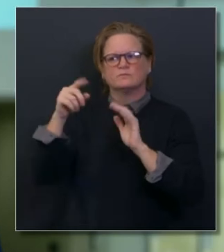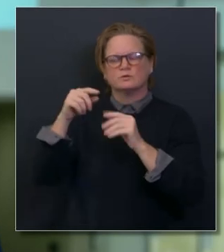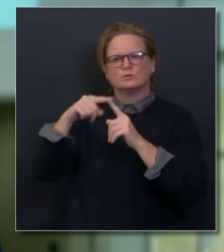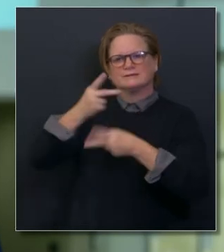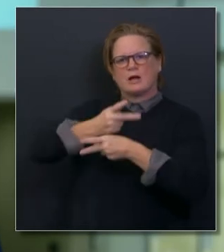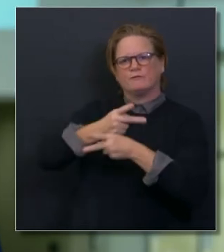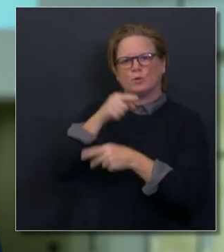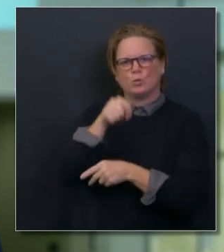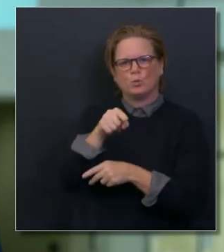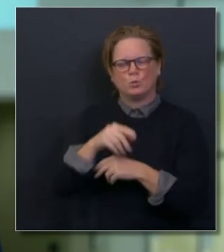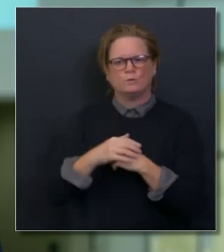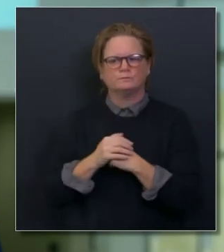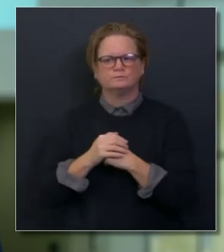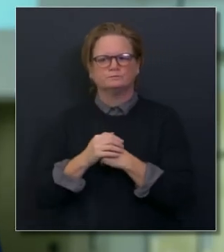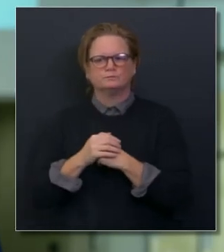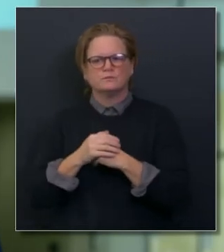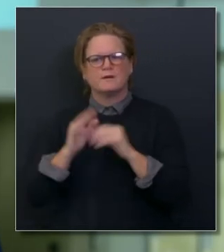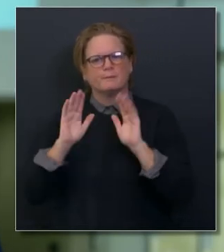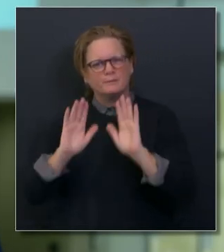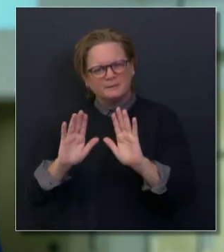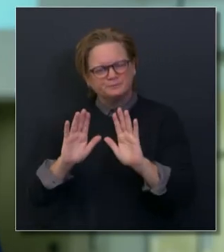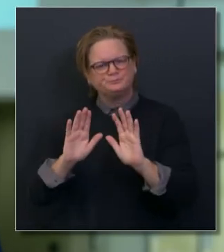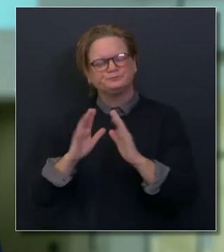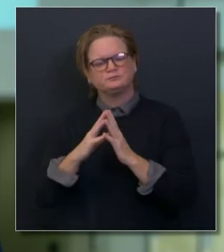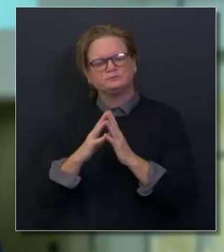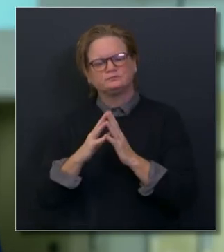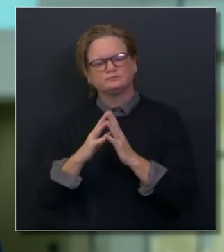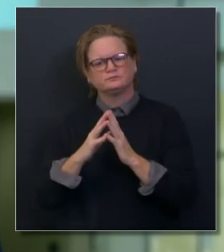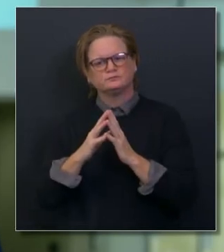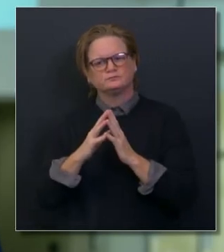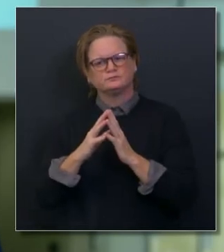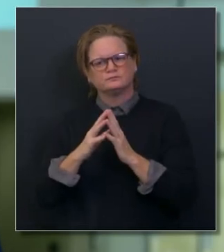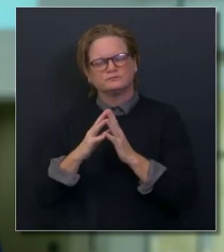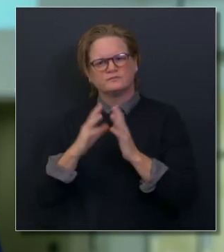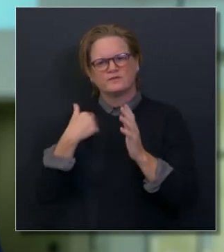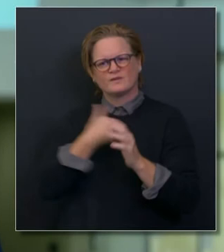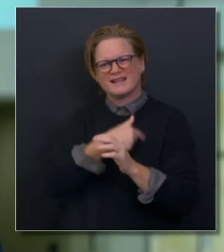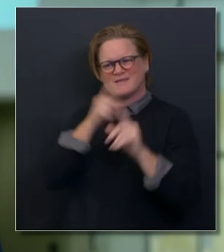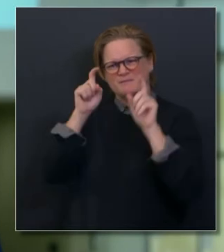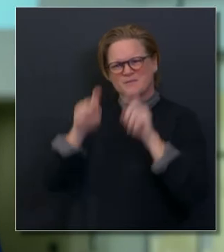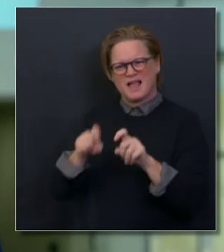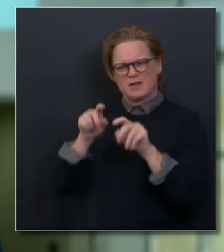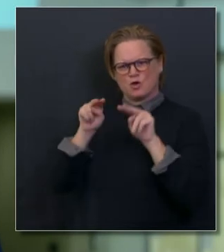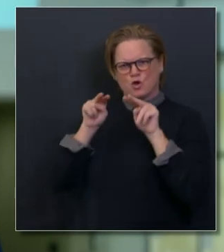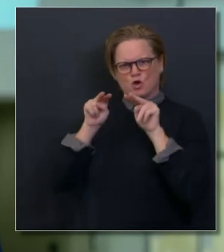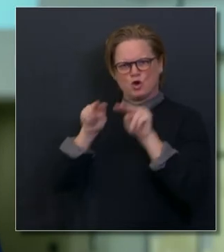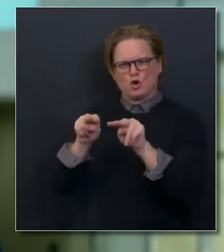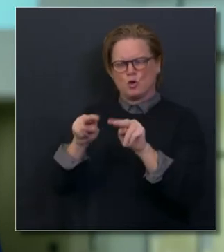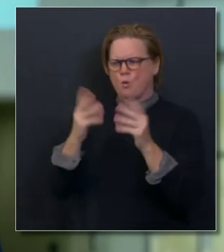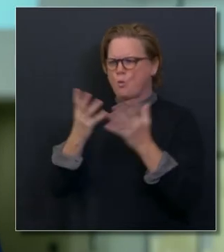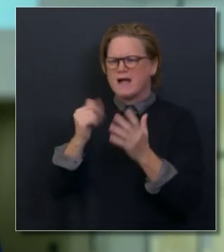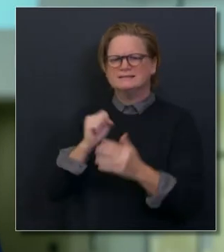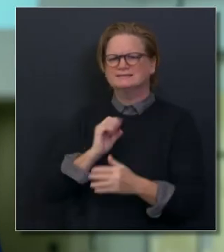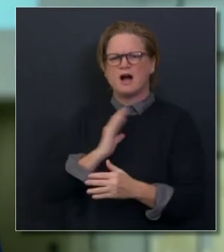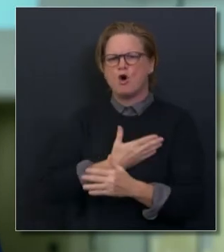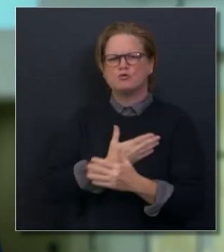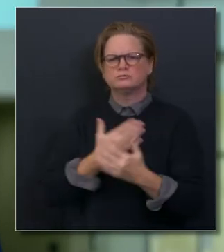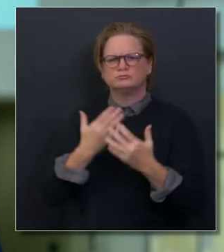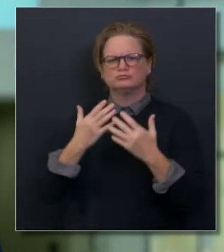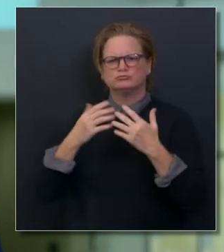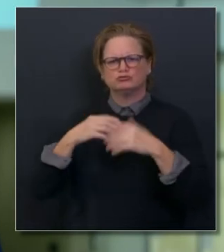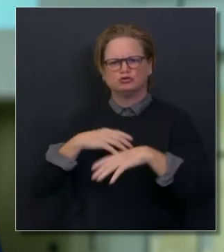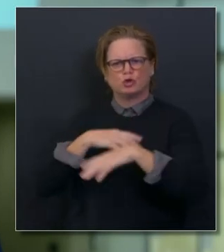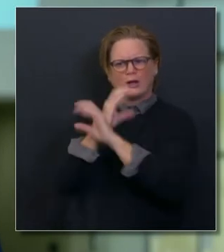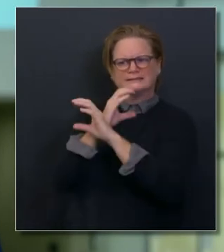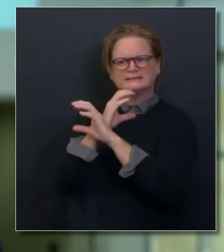hemos podido brindar esta atención. Pero, por supuesto, como parte de la preparación, hay que estudiarlo en todo el estado. Tenemos que estar seguros